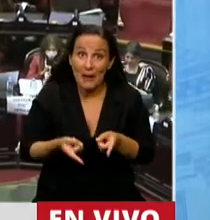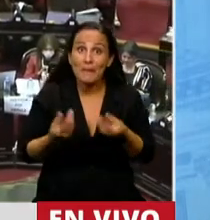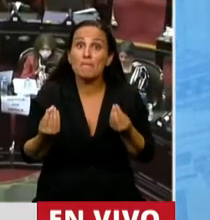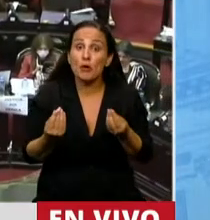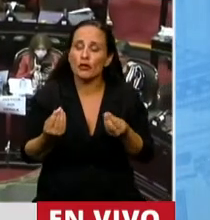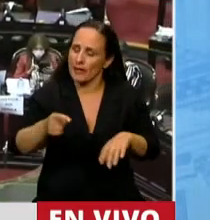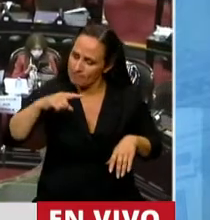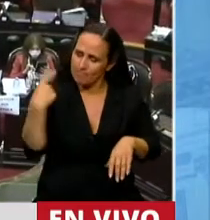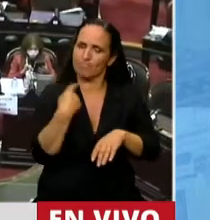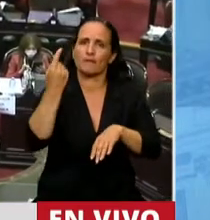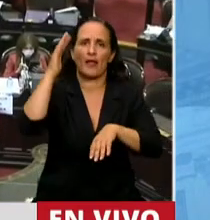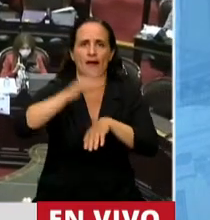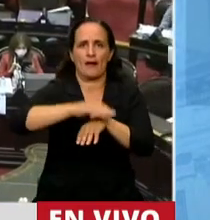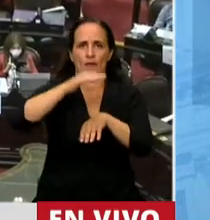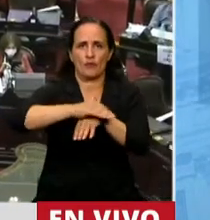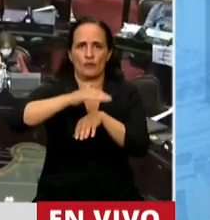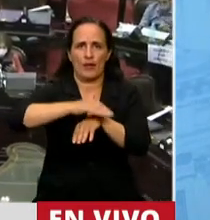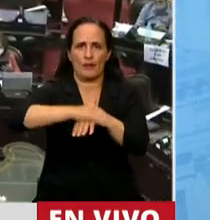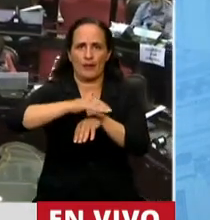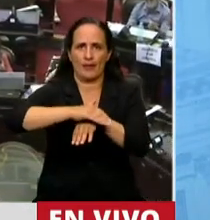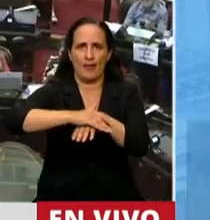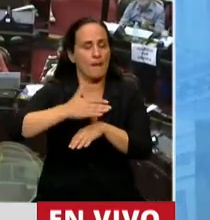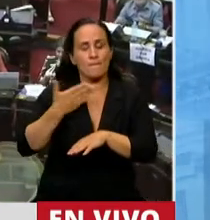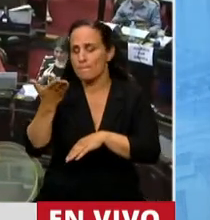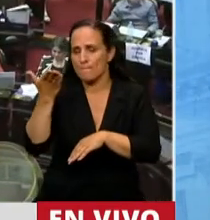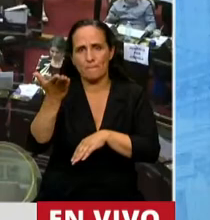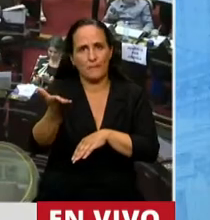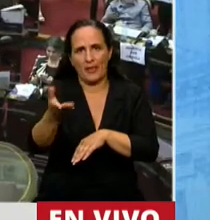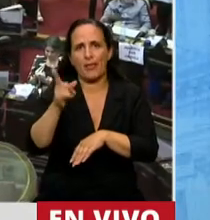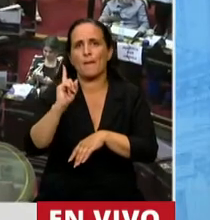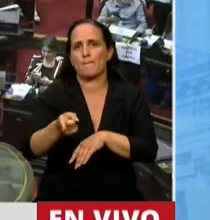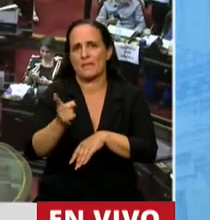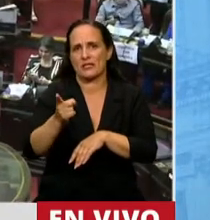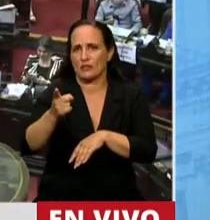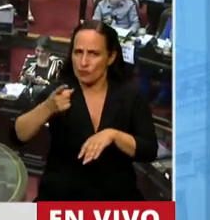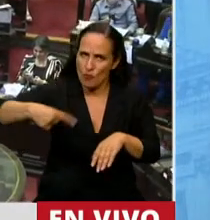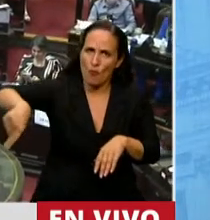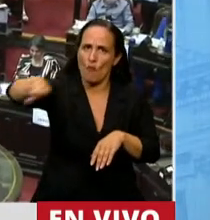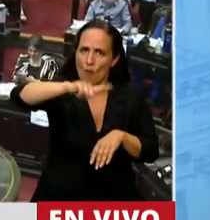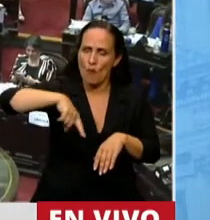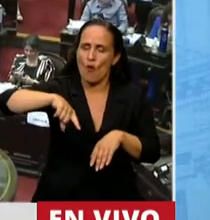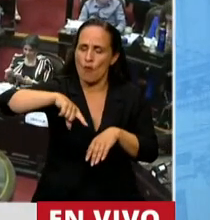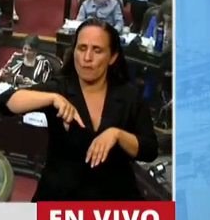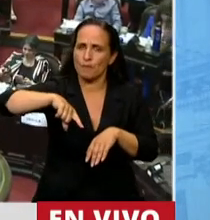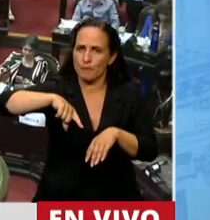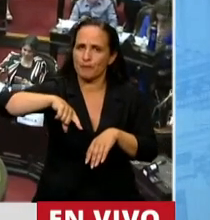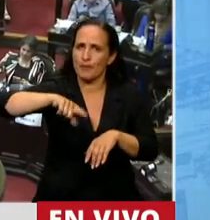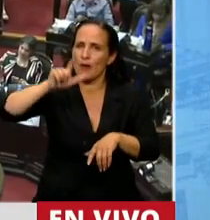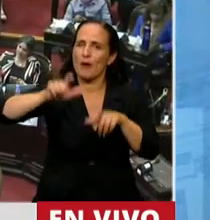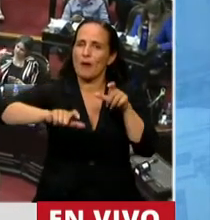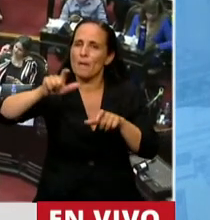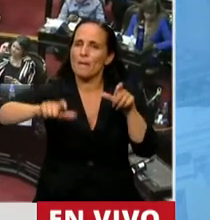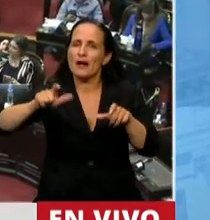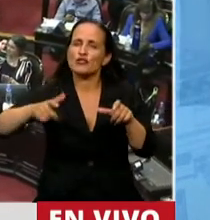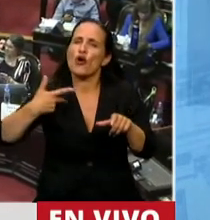con responsabilidad pedimos esa misma coherencia a quienes han hecho